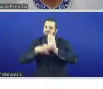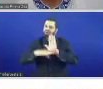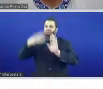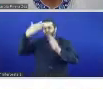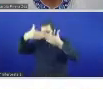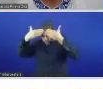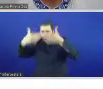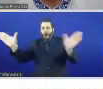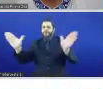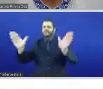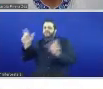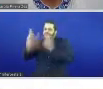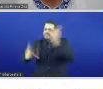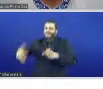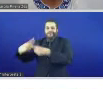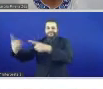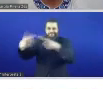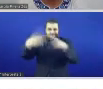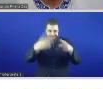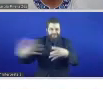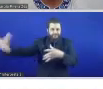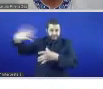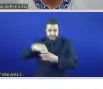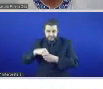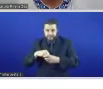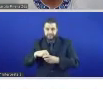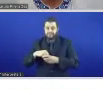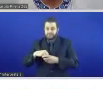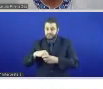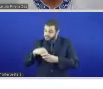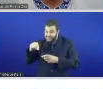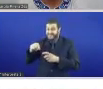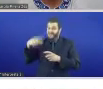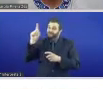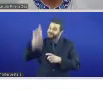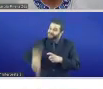feminista como del mejor entendimiento de la comunidad de donantes.